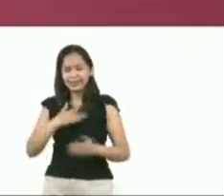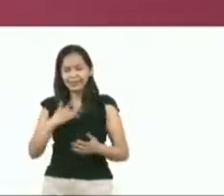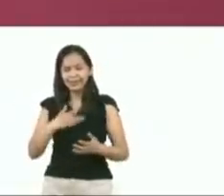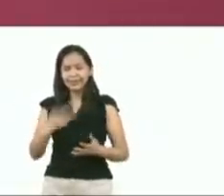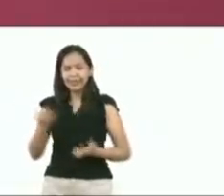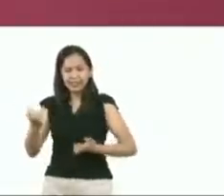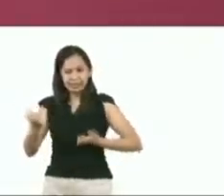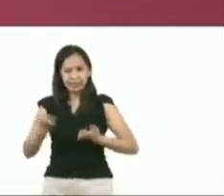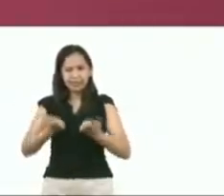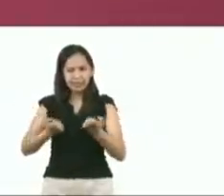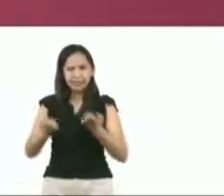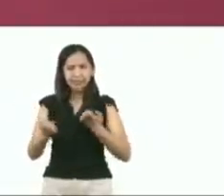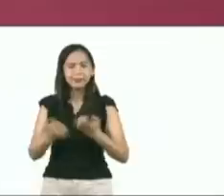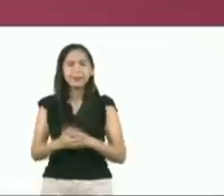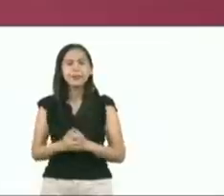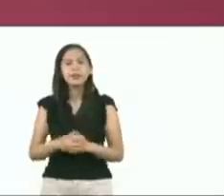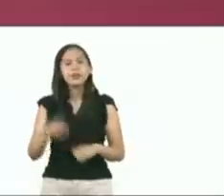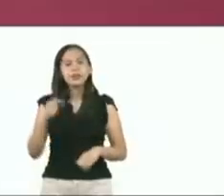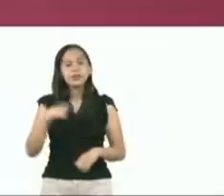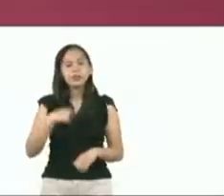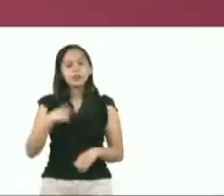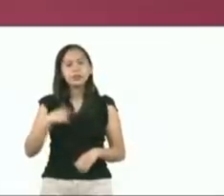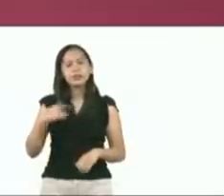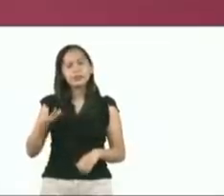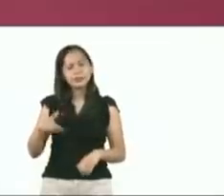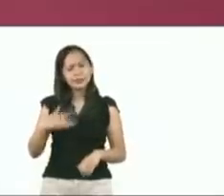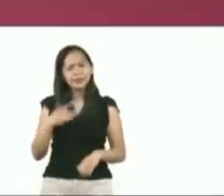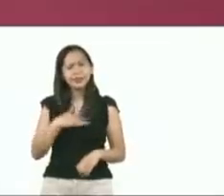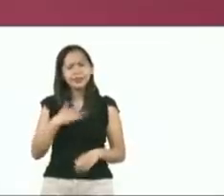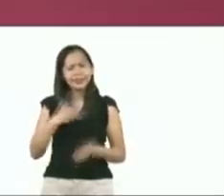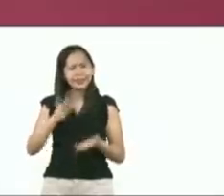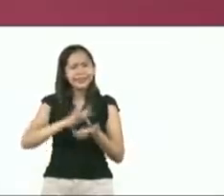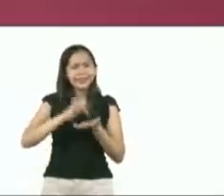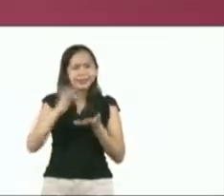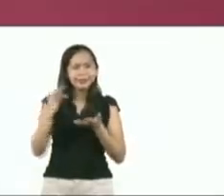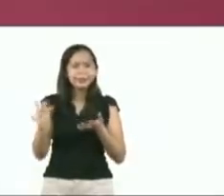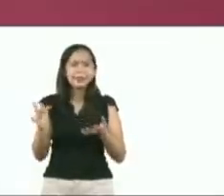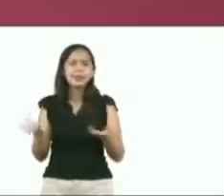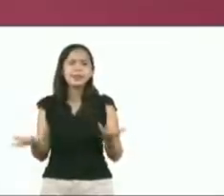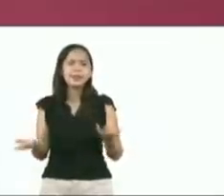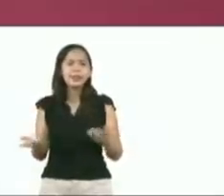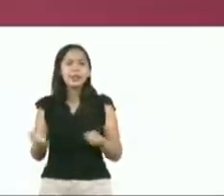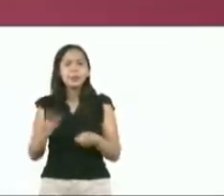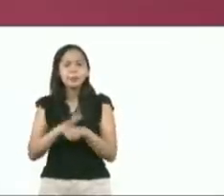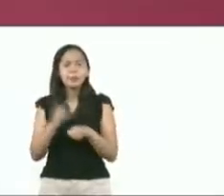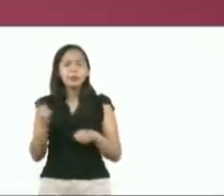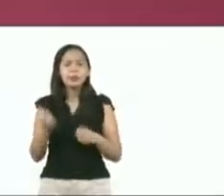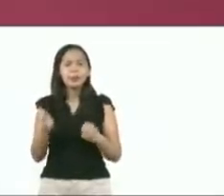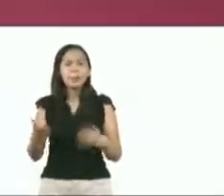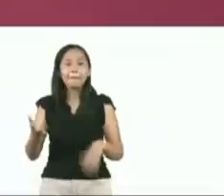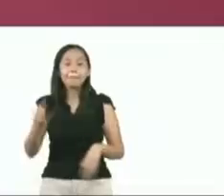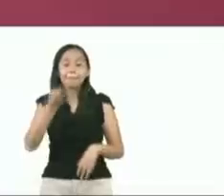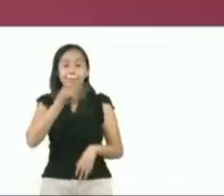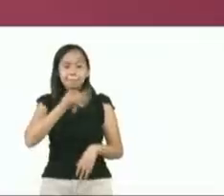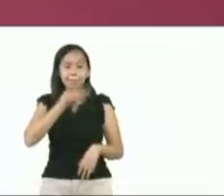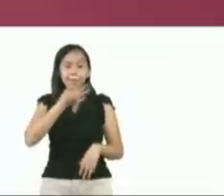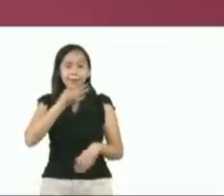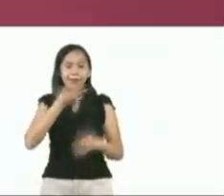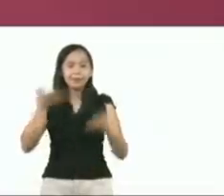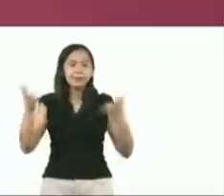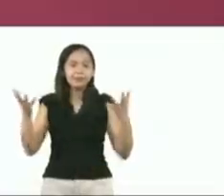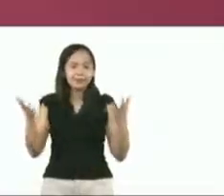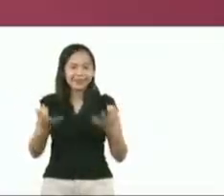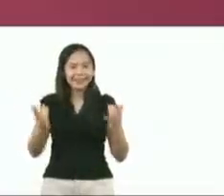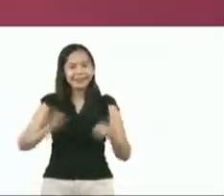nuestro cuerpo. Y pues yo estoy muy, muy motivado, muy agradecido. Vamos a hacer una fiesta en la